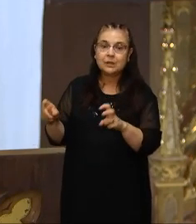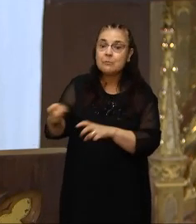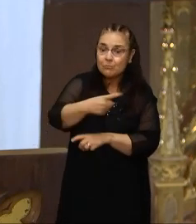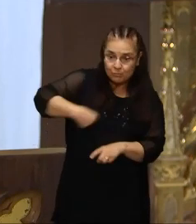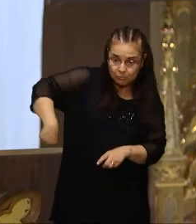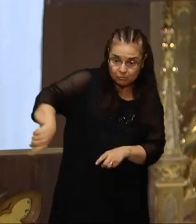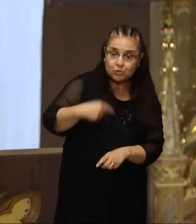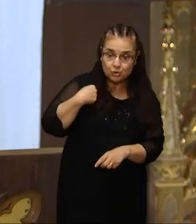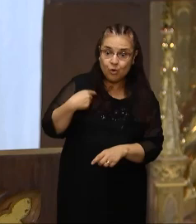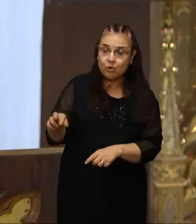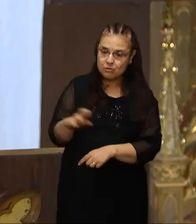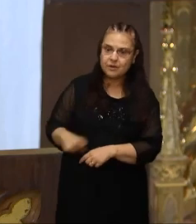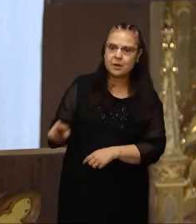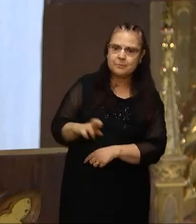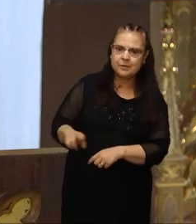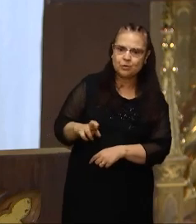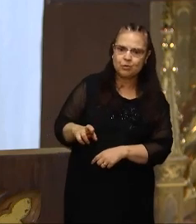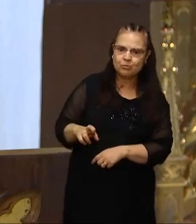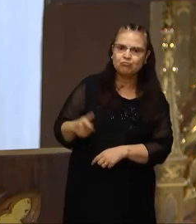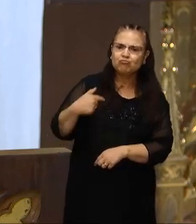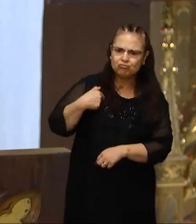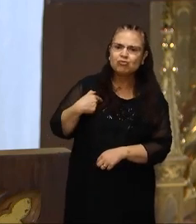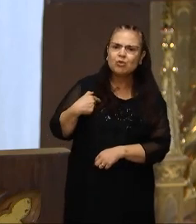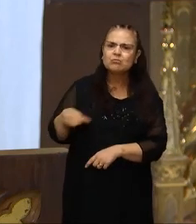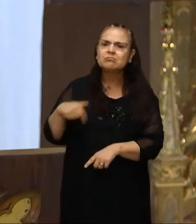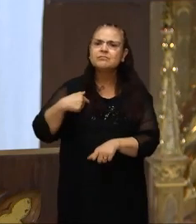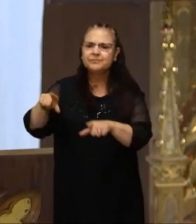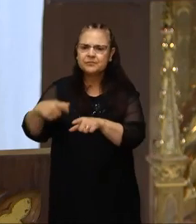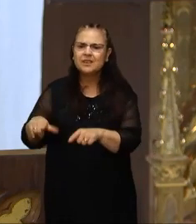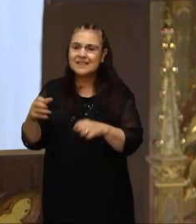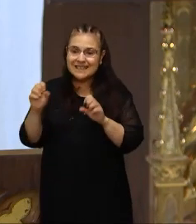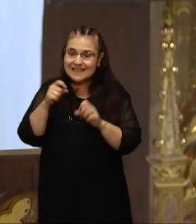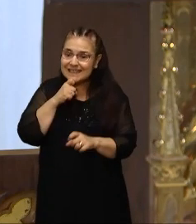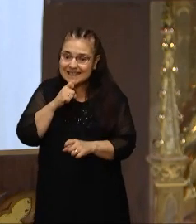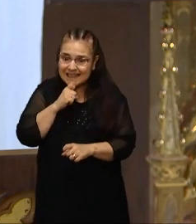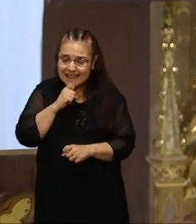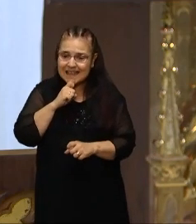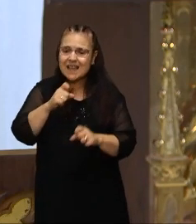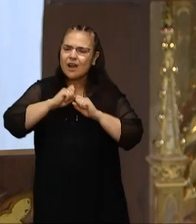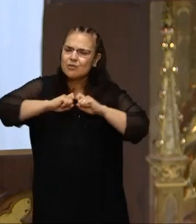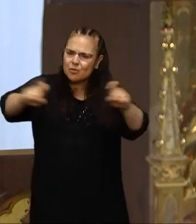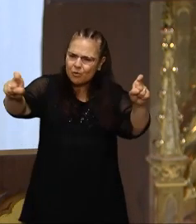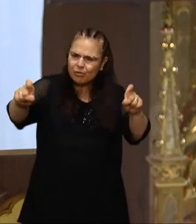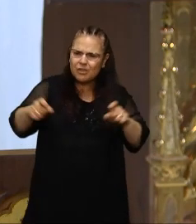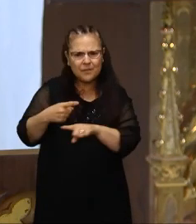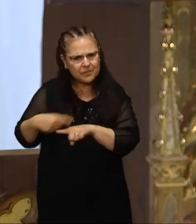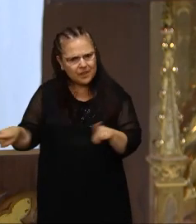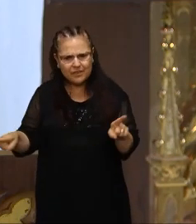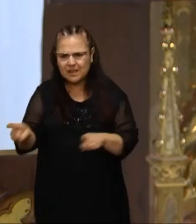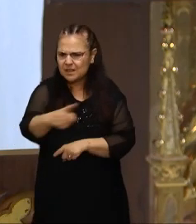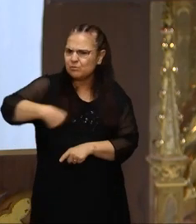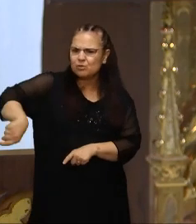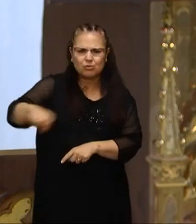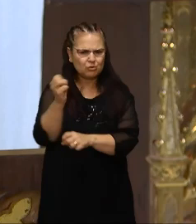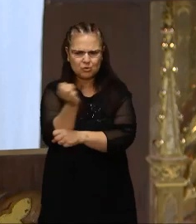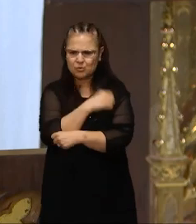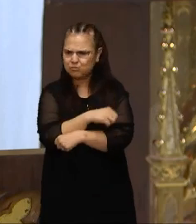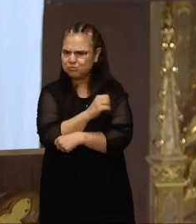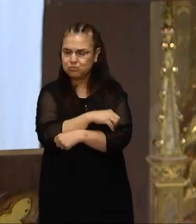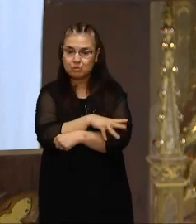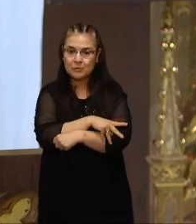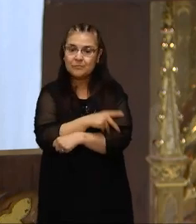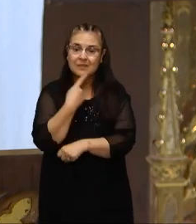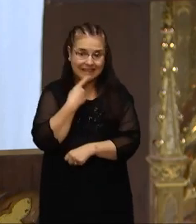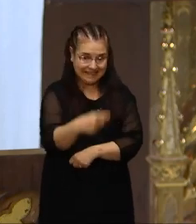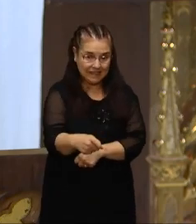lo repito. Si alguien os anuncia un evangelio diferente del que recibisteis, sea anatema. Cuando